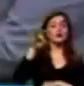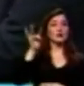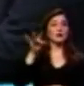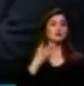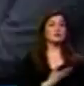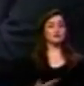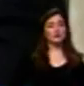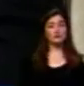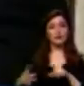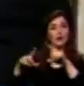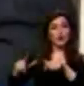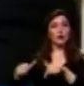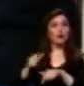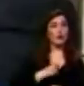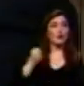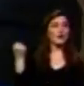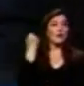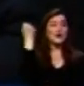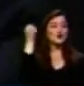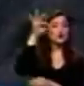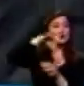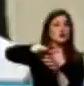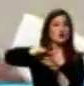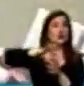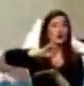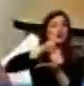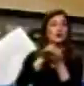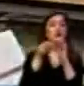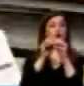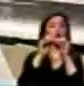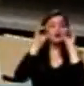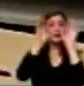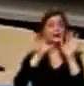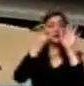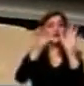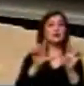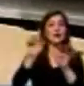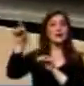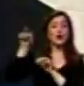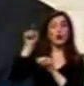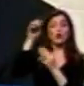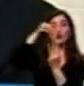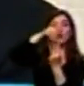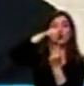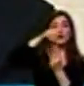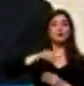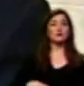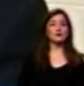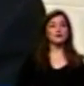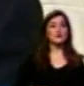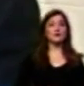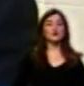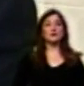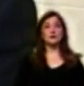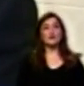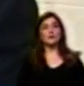el presidente Lenín Moreno ejerció su derecho al voto en la Junta 17 de la Universidad Tecnológica Equinoccial. Y sobre todo sabiendo